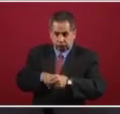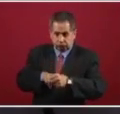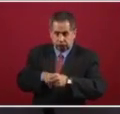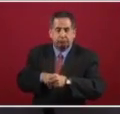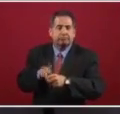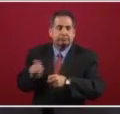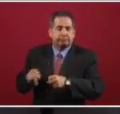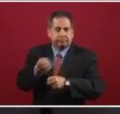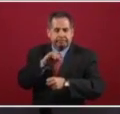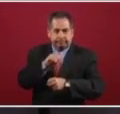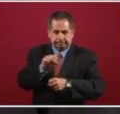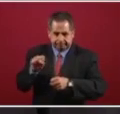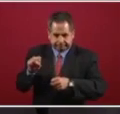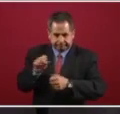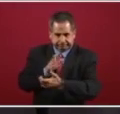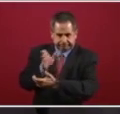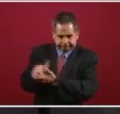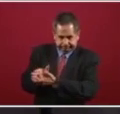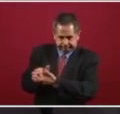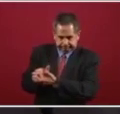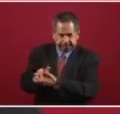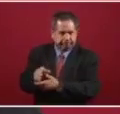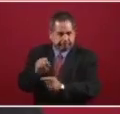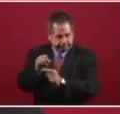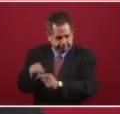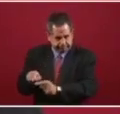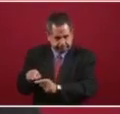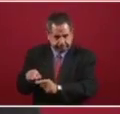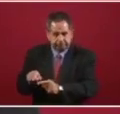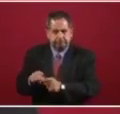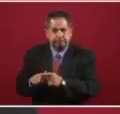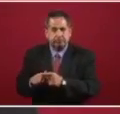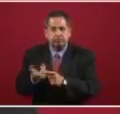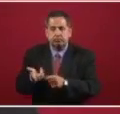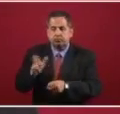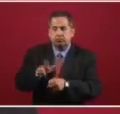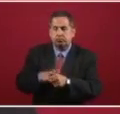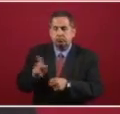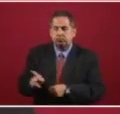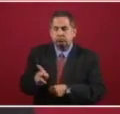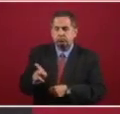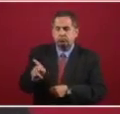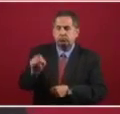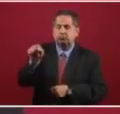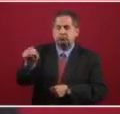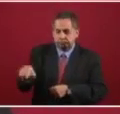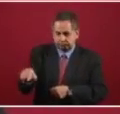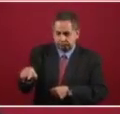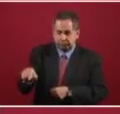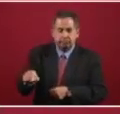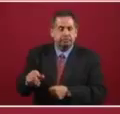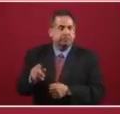del Seguro Social, hospitales rurales en